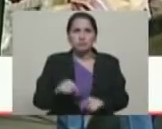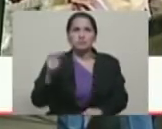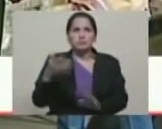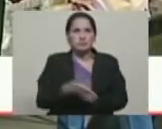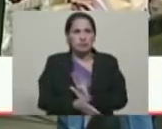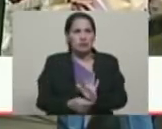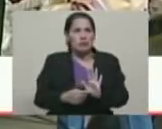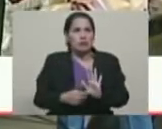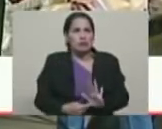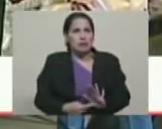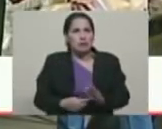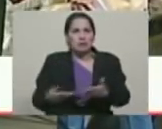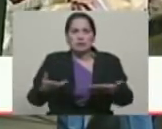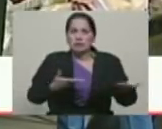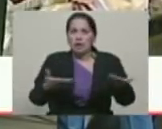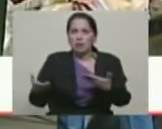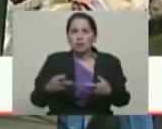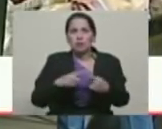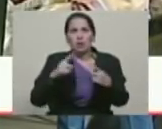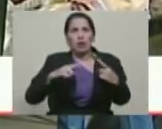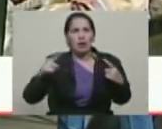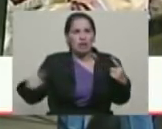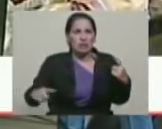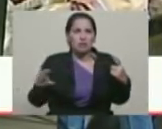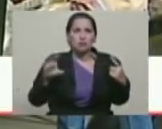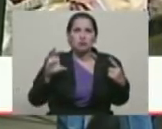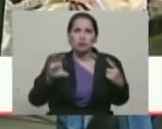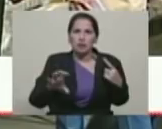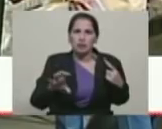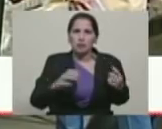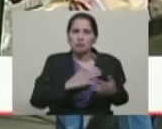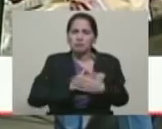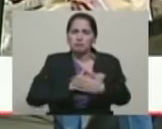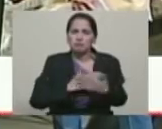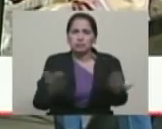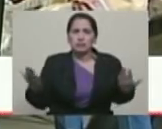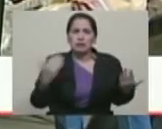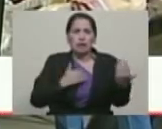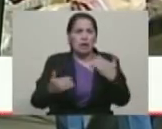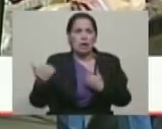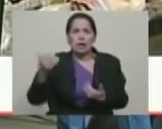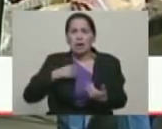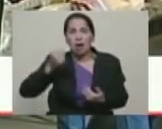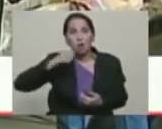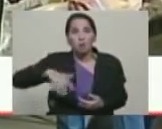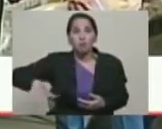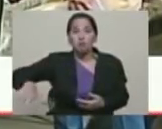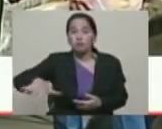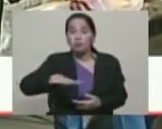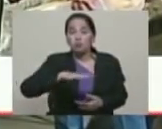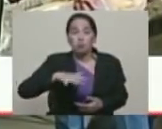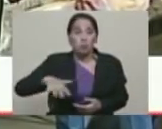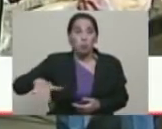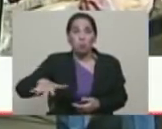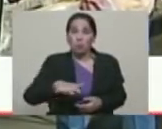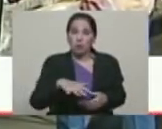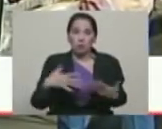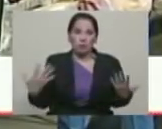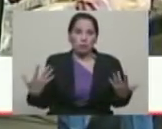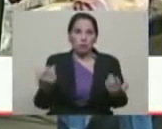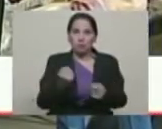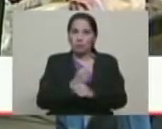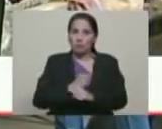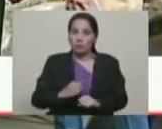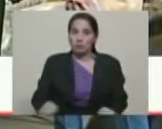su servicio eléctrico y su patria para hacerle daño a millones, a toda una patria, a todo un país,